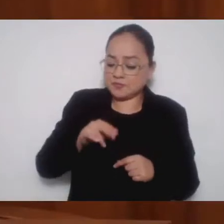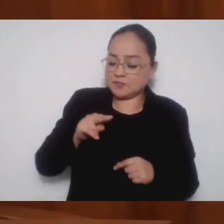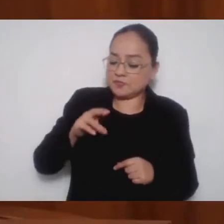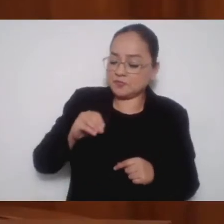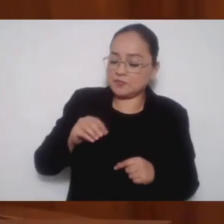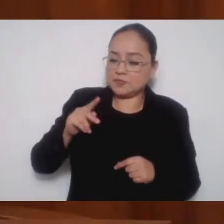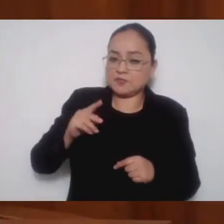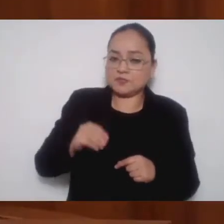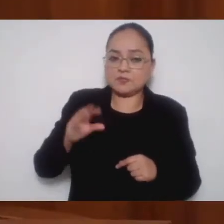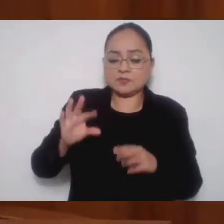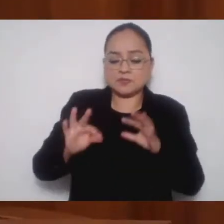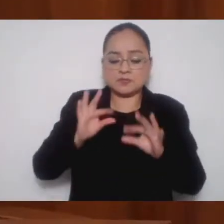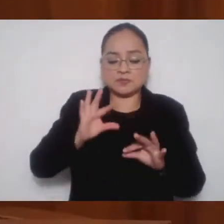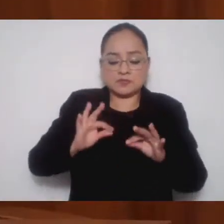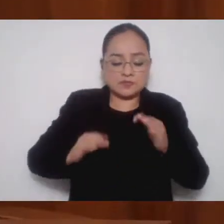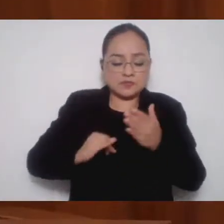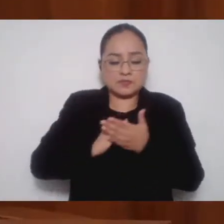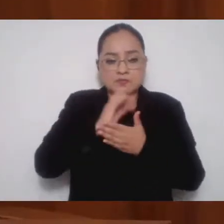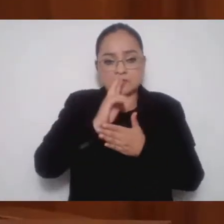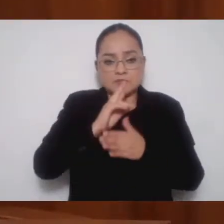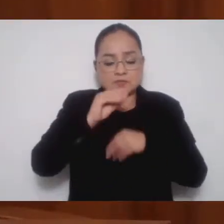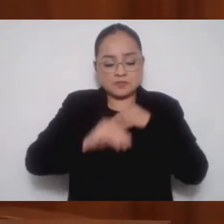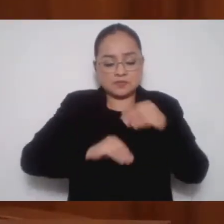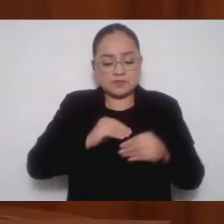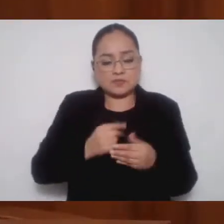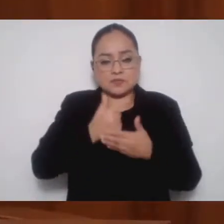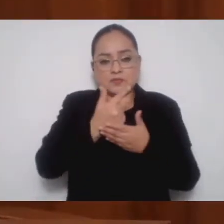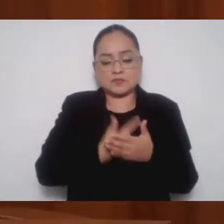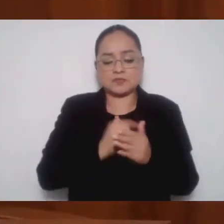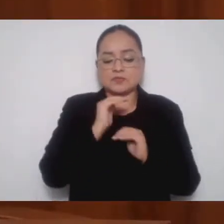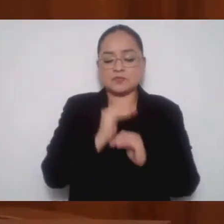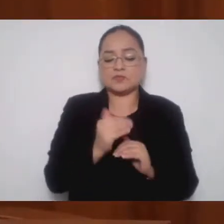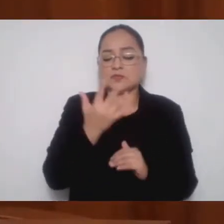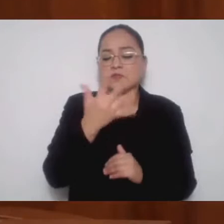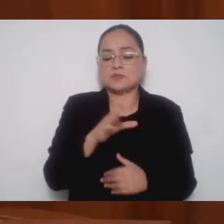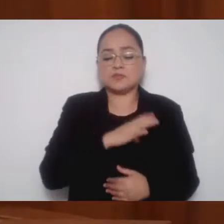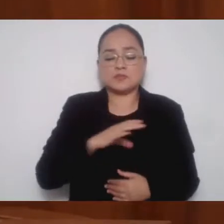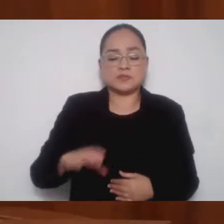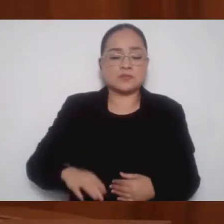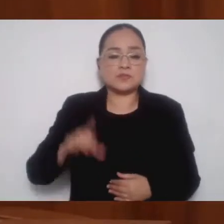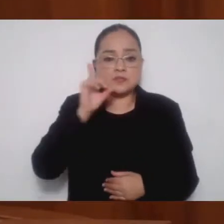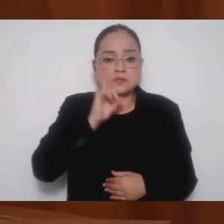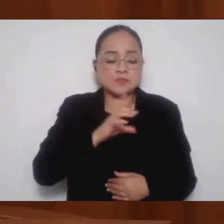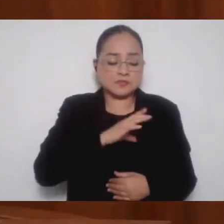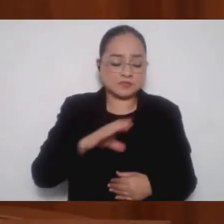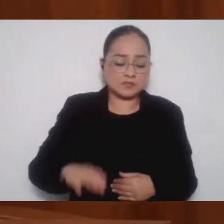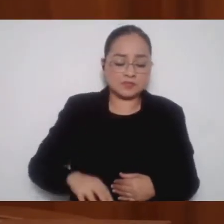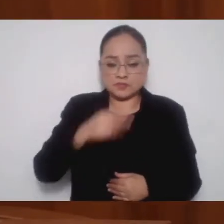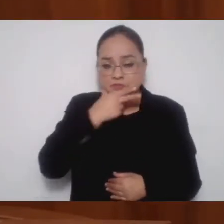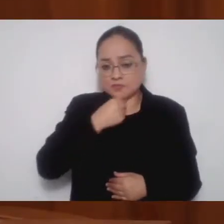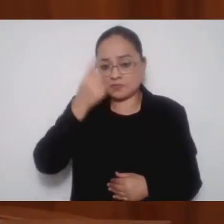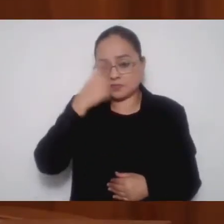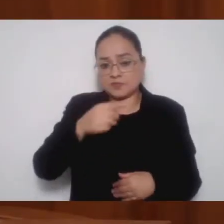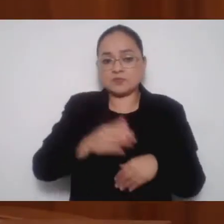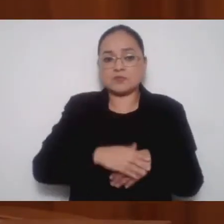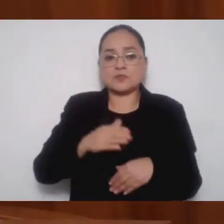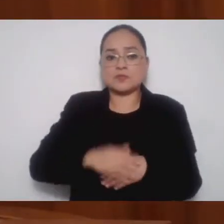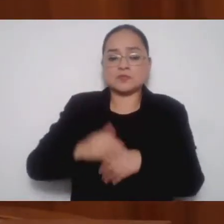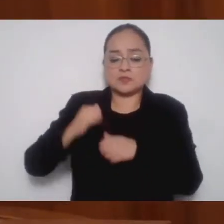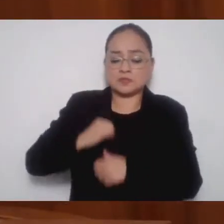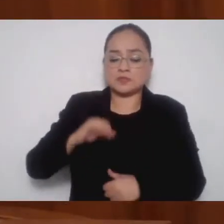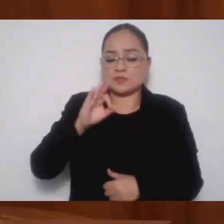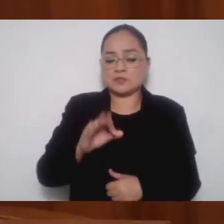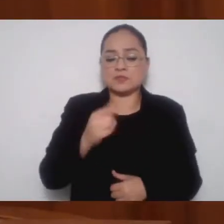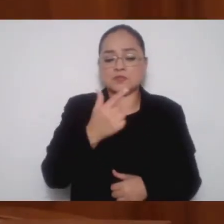Política integró el dictamen con la lista de hasta 10 candidatas o candidatos para el cargo de